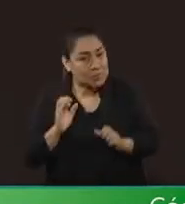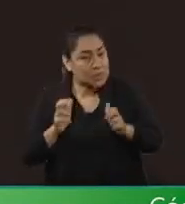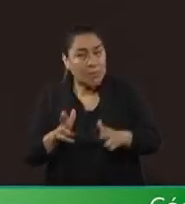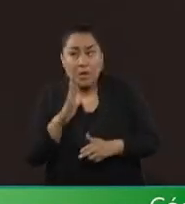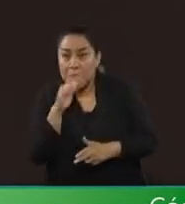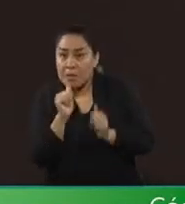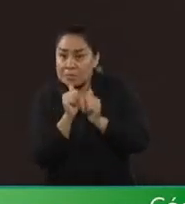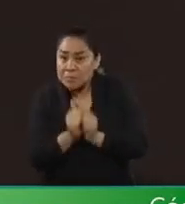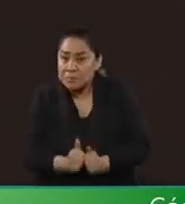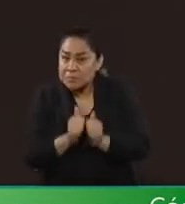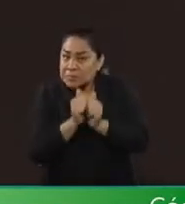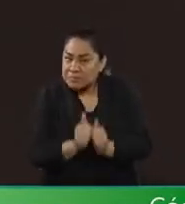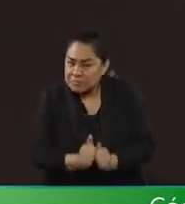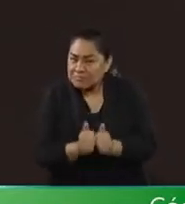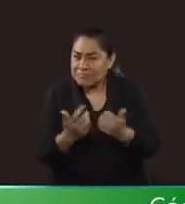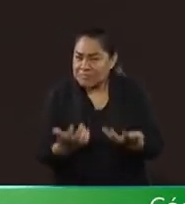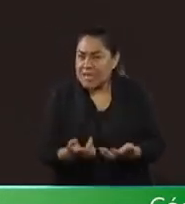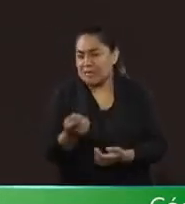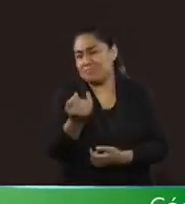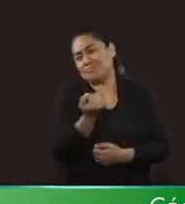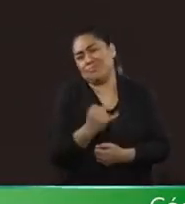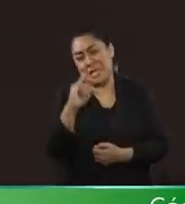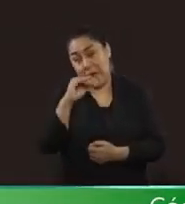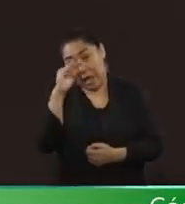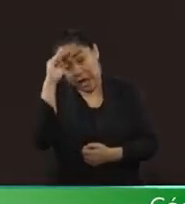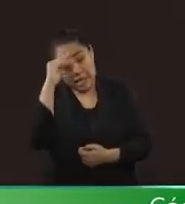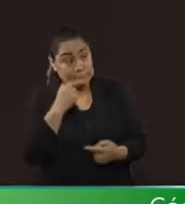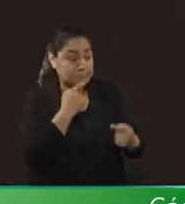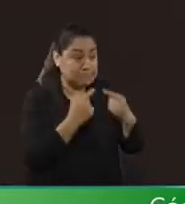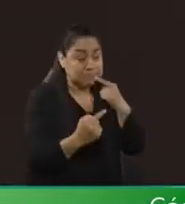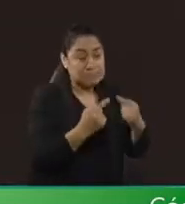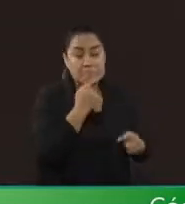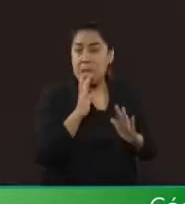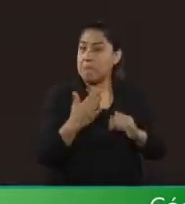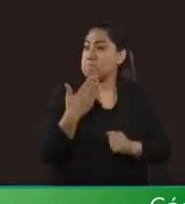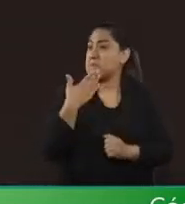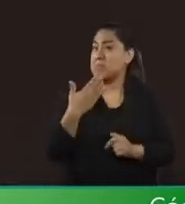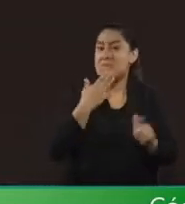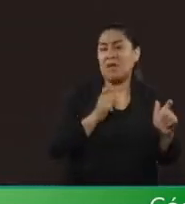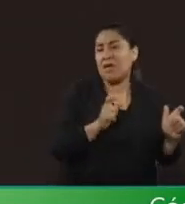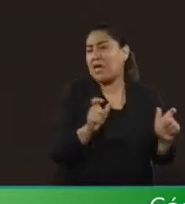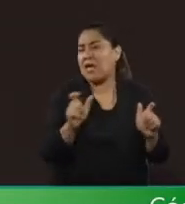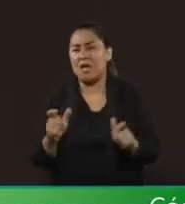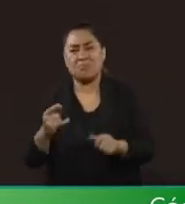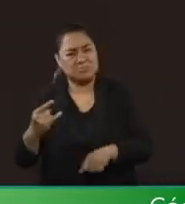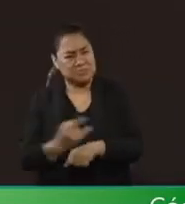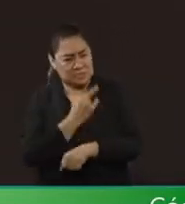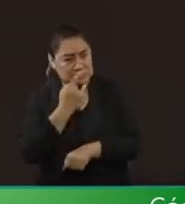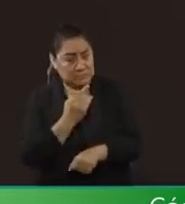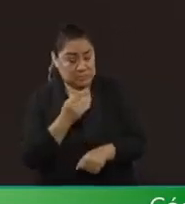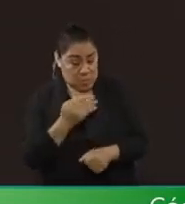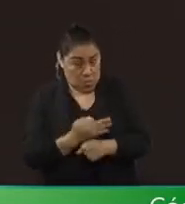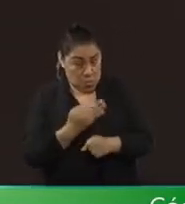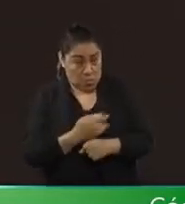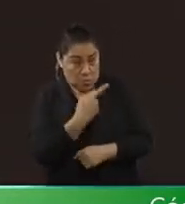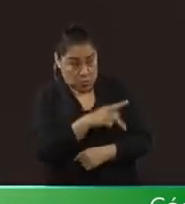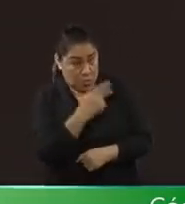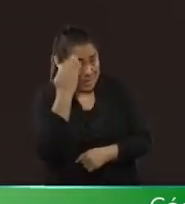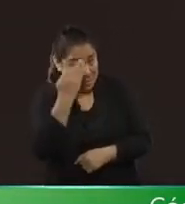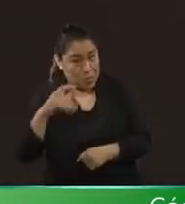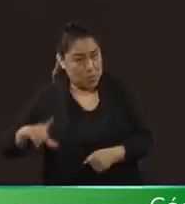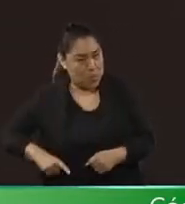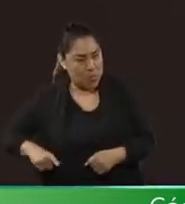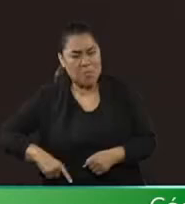¿No les parece absurdo que hagamos como que esta estrategia ha sido un gran éxito cuando vamos saliendo del sexenio más violento de la